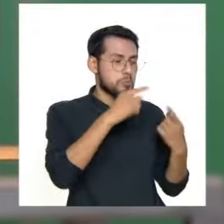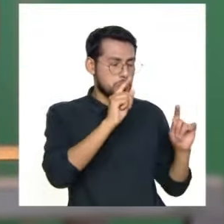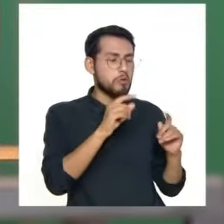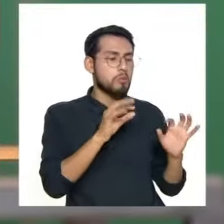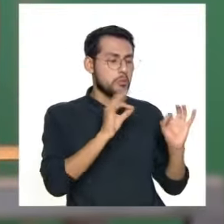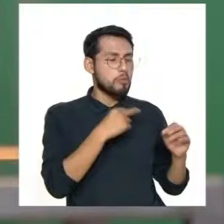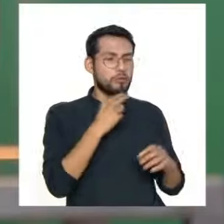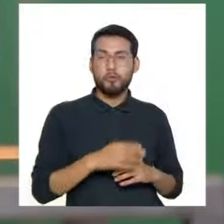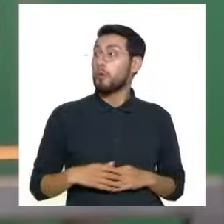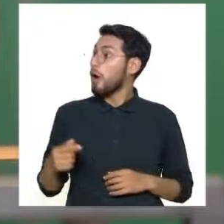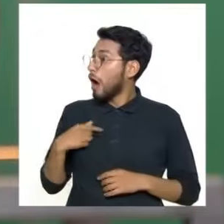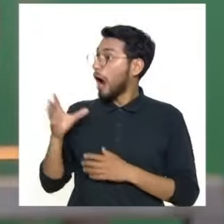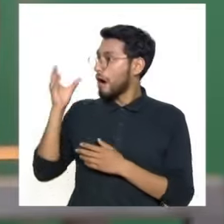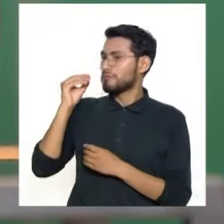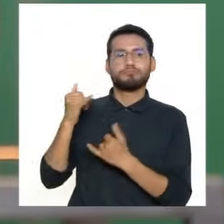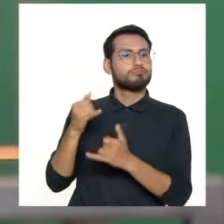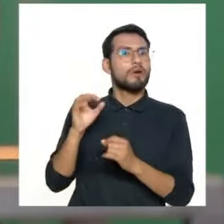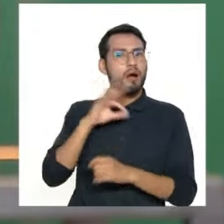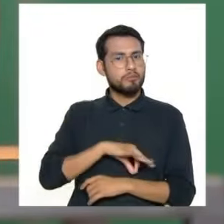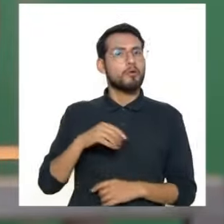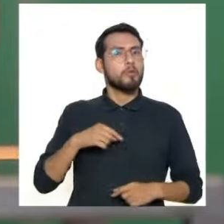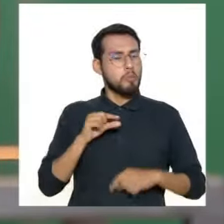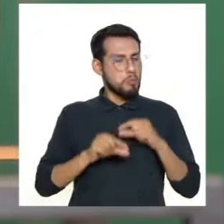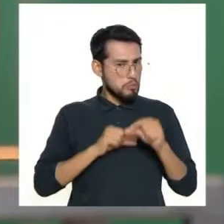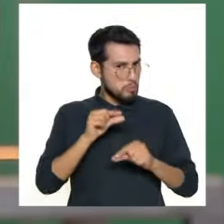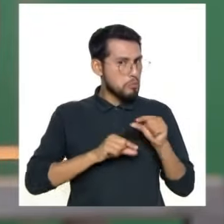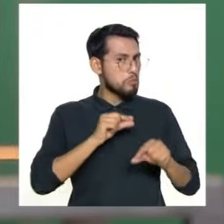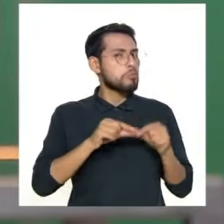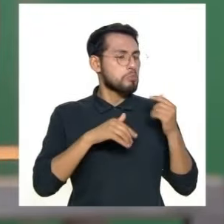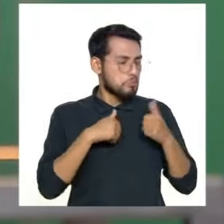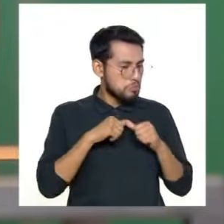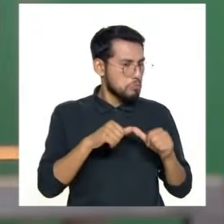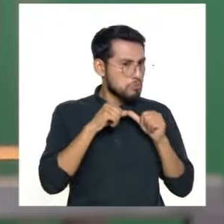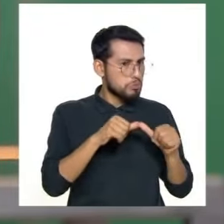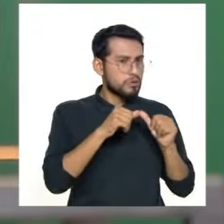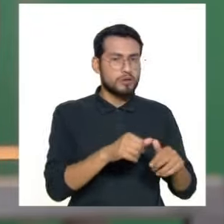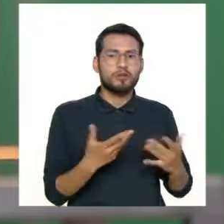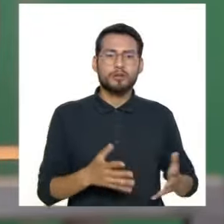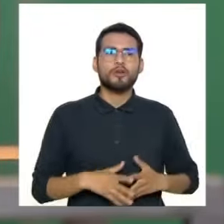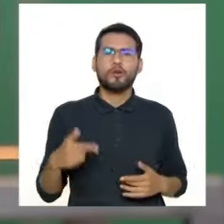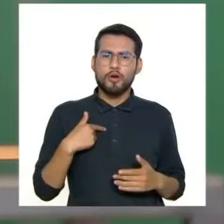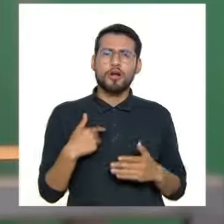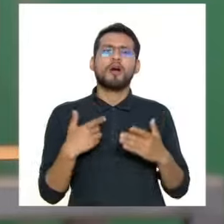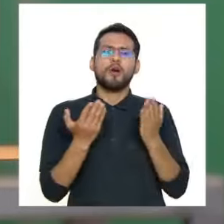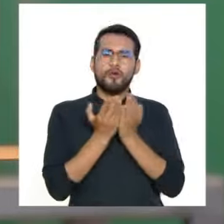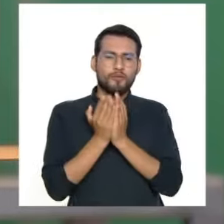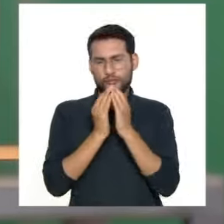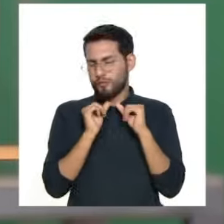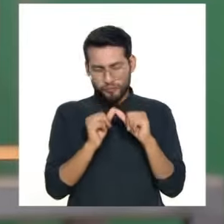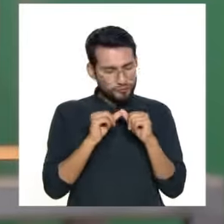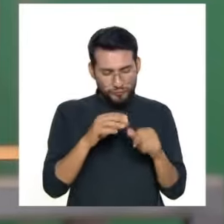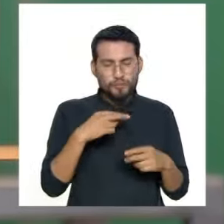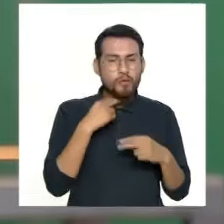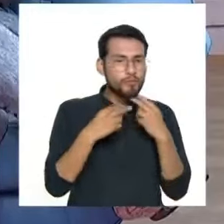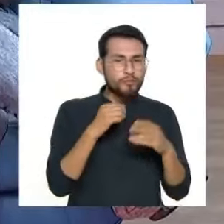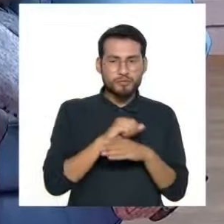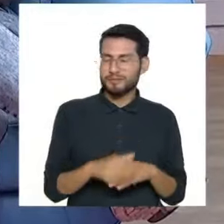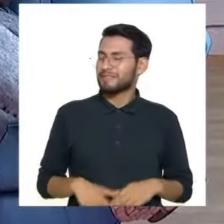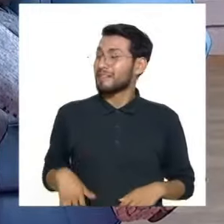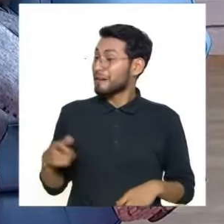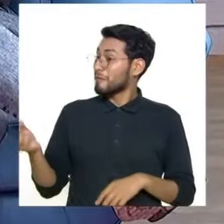a hacer su voz y así fue o sea poco a poco sigo en eso sigo en eso sigo en eso soy una estudiante eterna en en cuanto a V Silvia qué